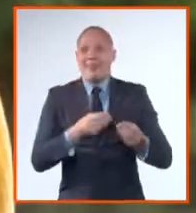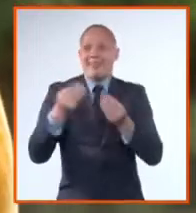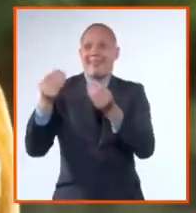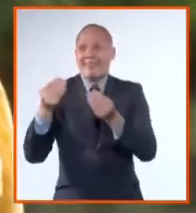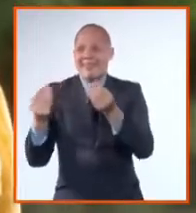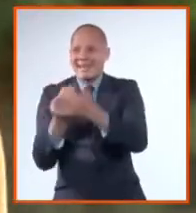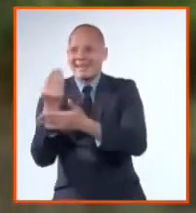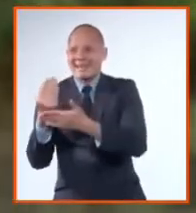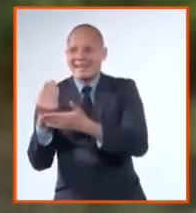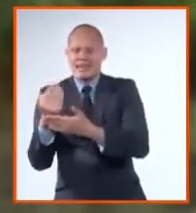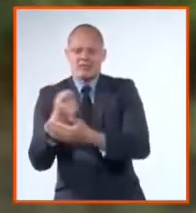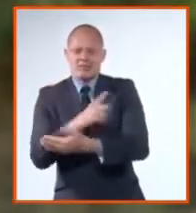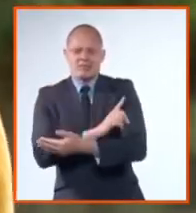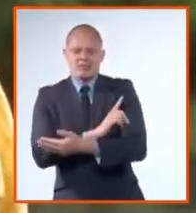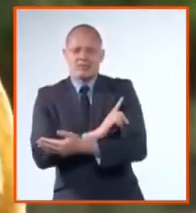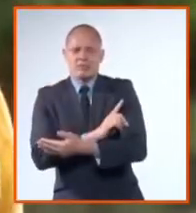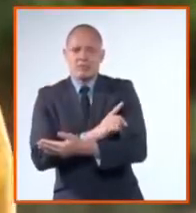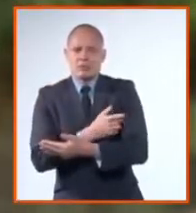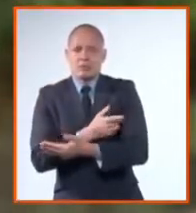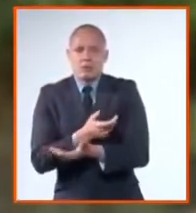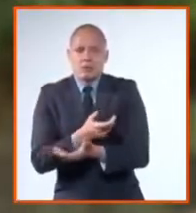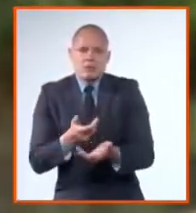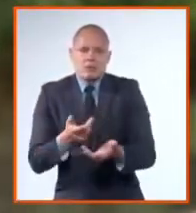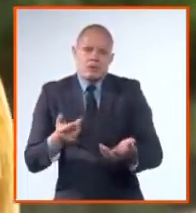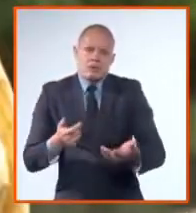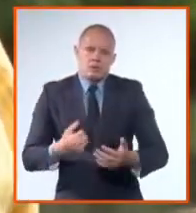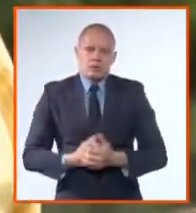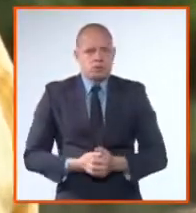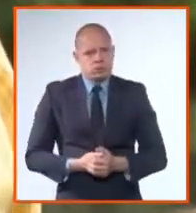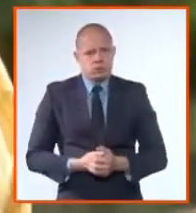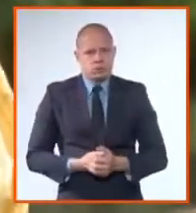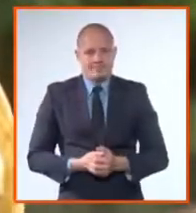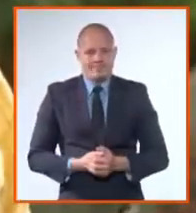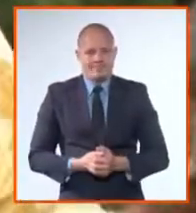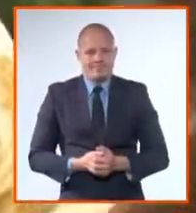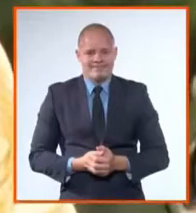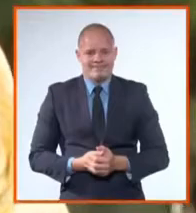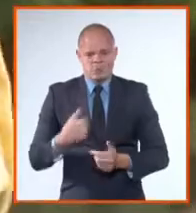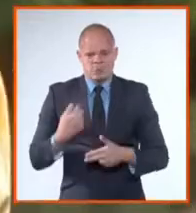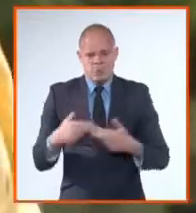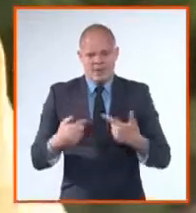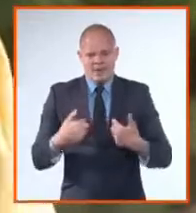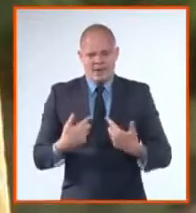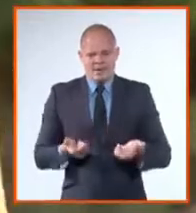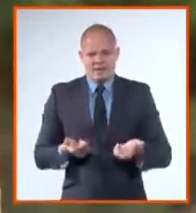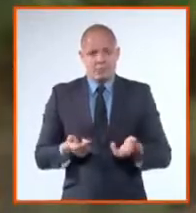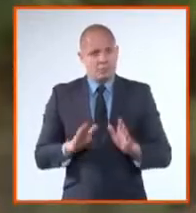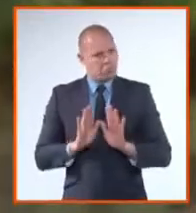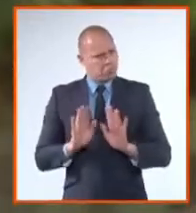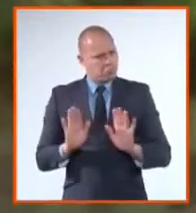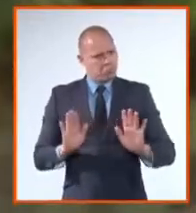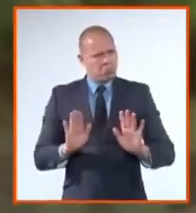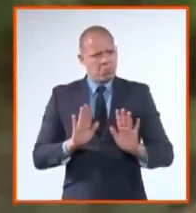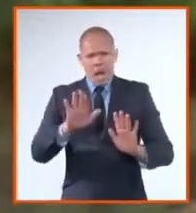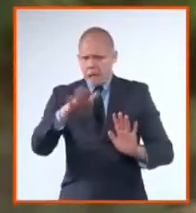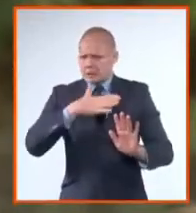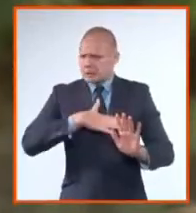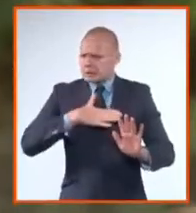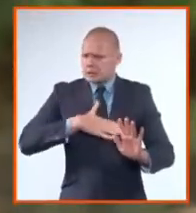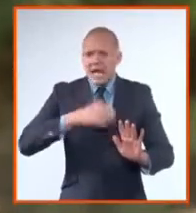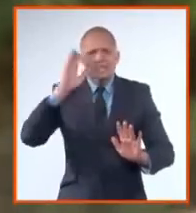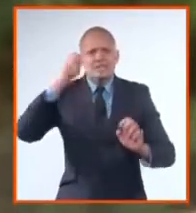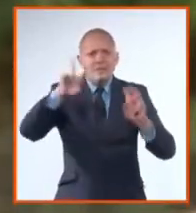científicos, todo el mundo tenga su cuenta en ResearchGate, en escuelas Google, para que se vea la visibilidad de la ciencia